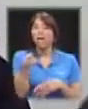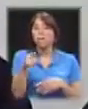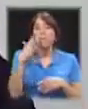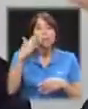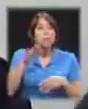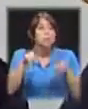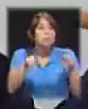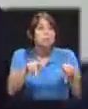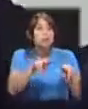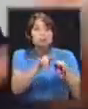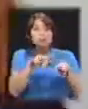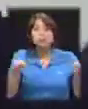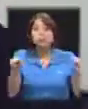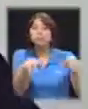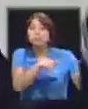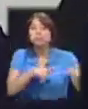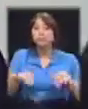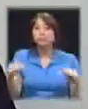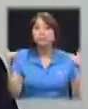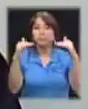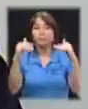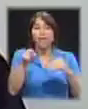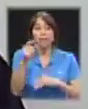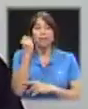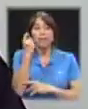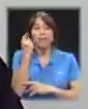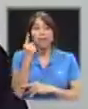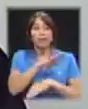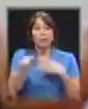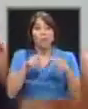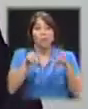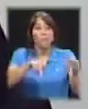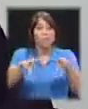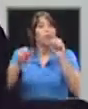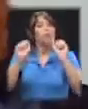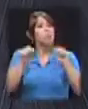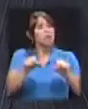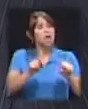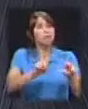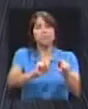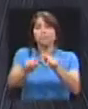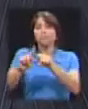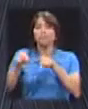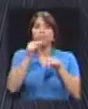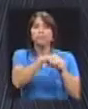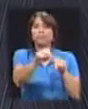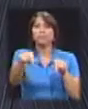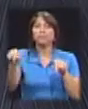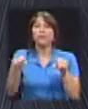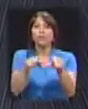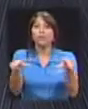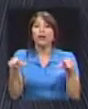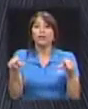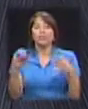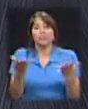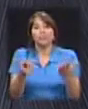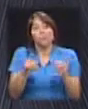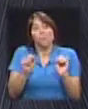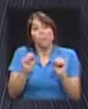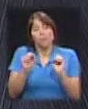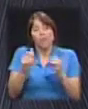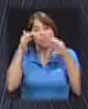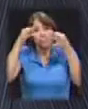y que había seres humanos en todos los lugares, y que si la economía podía ayudar a tomar mejores decisiones de política económica, yo